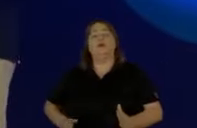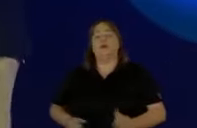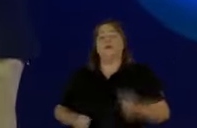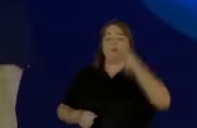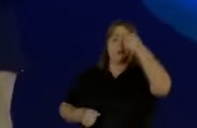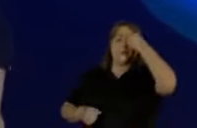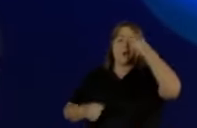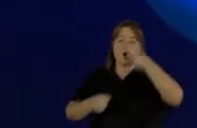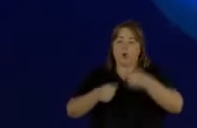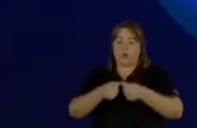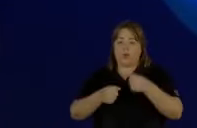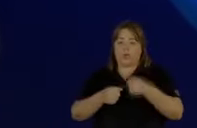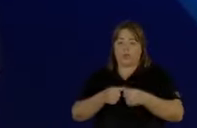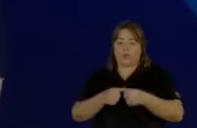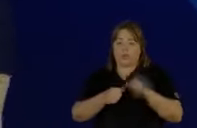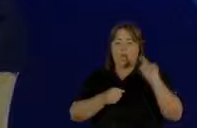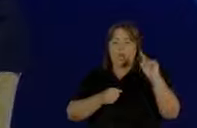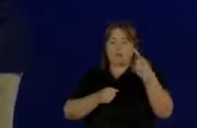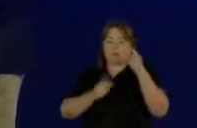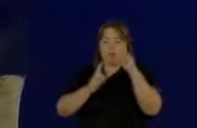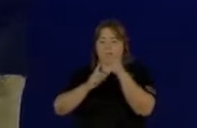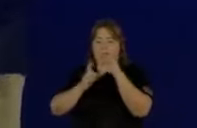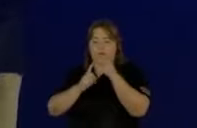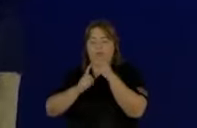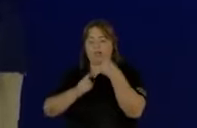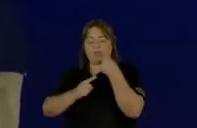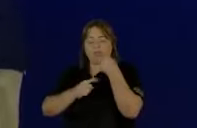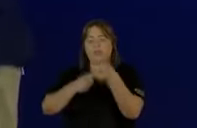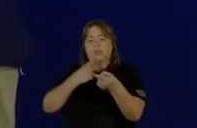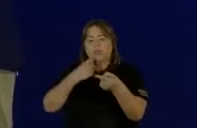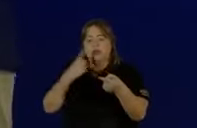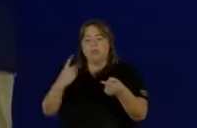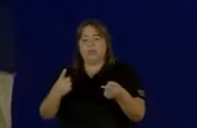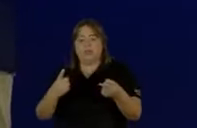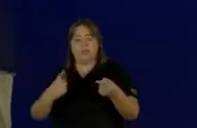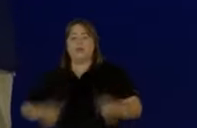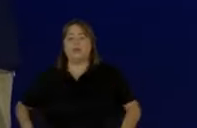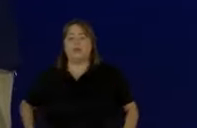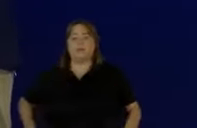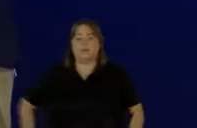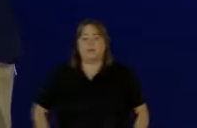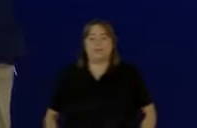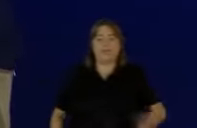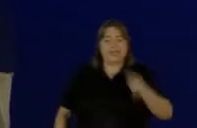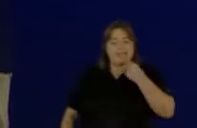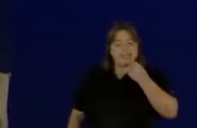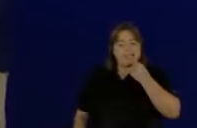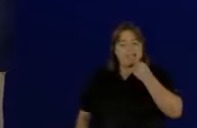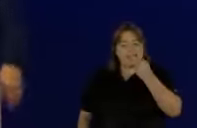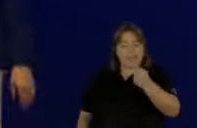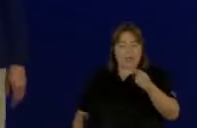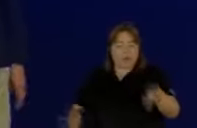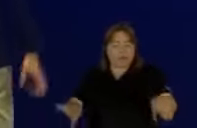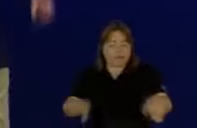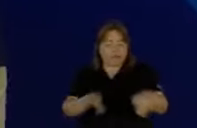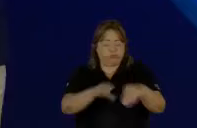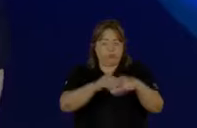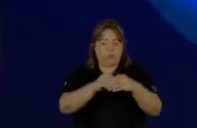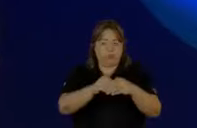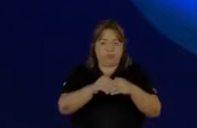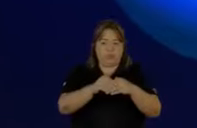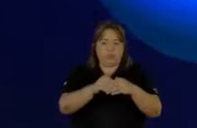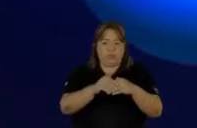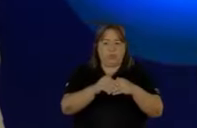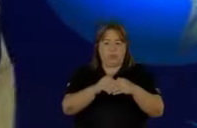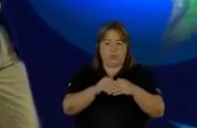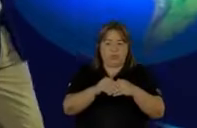que la primera palabra que declaré, le dije a un matrimonio que no está aquí ahora,